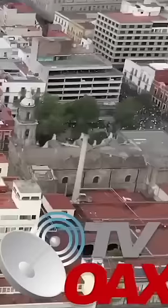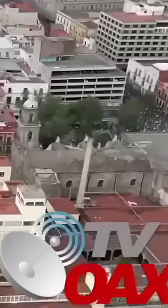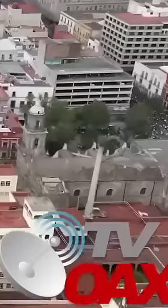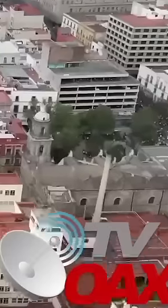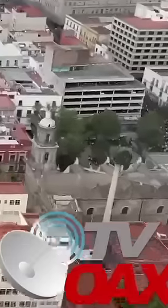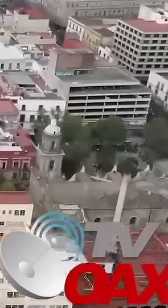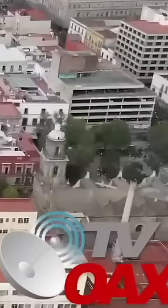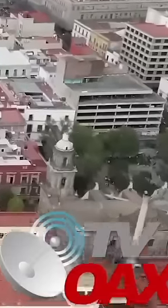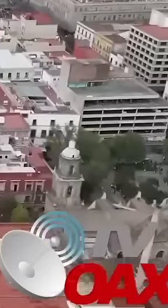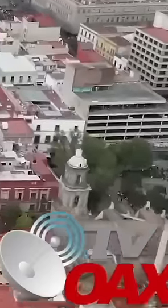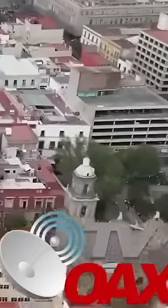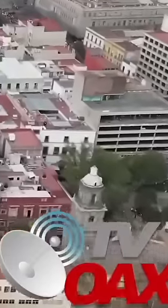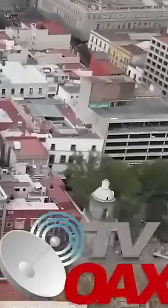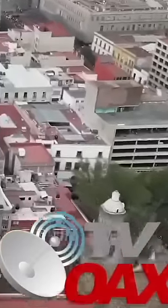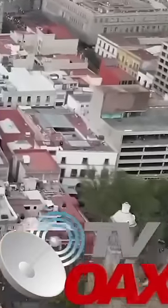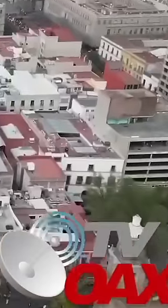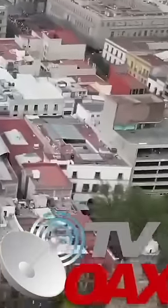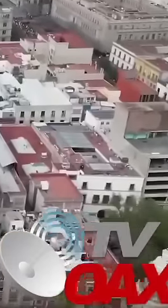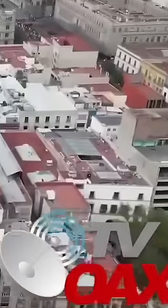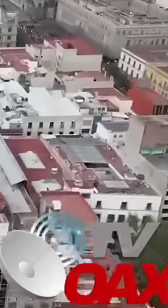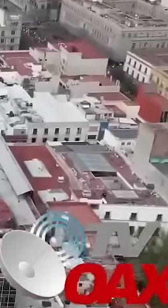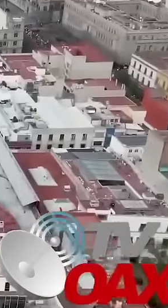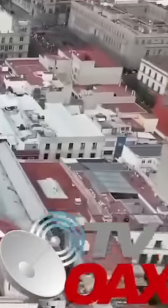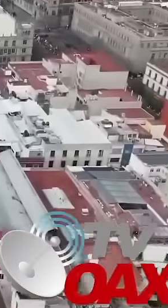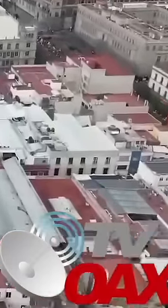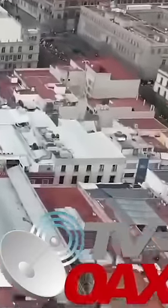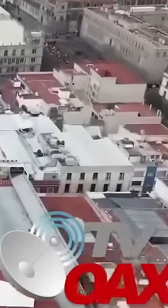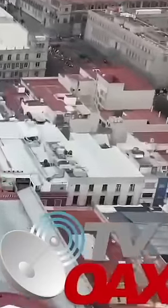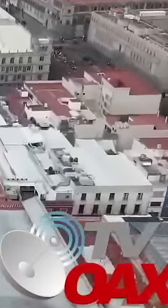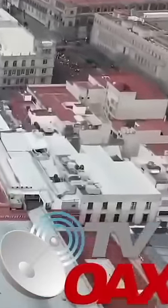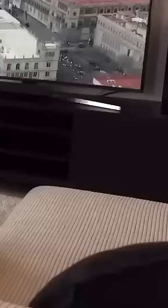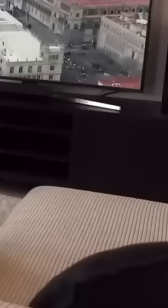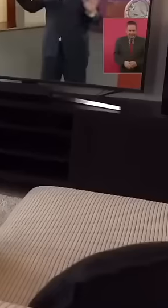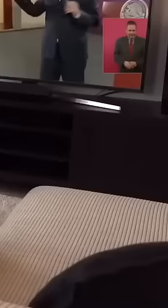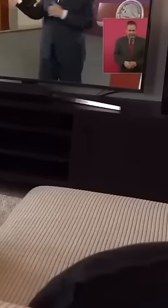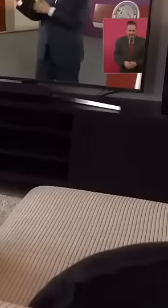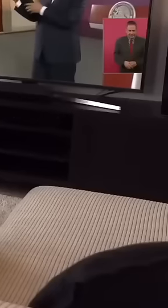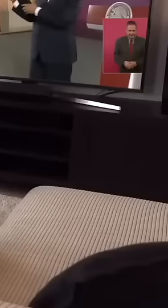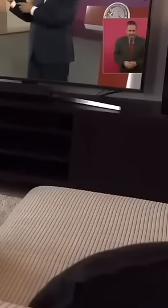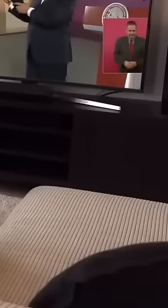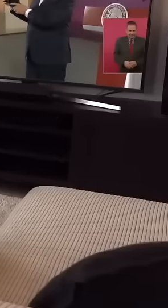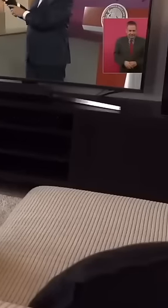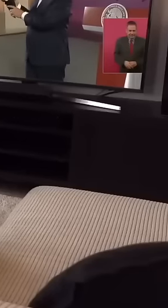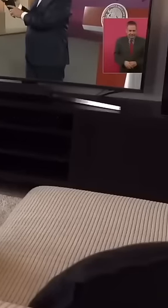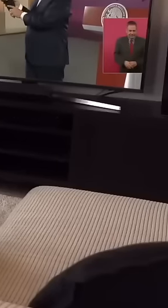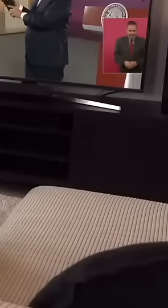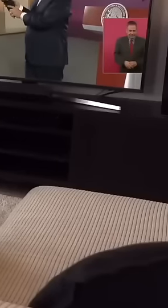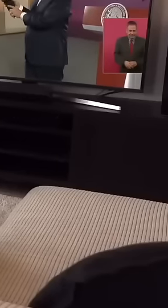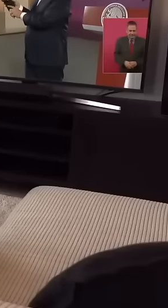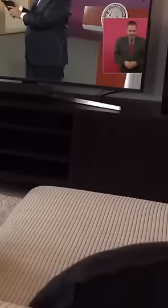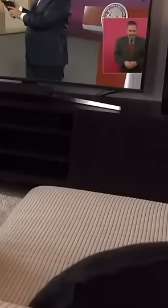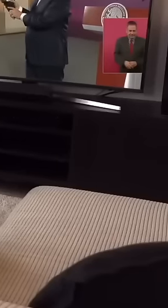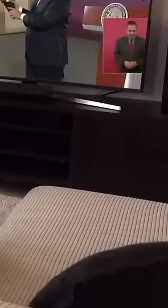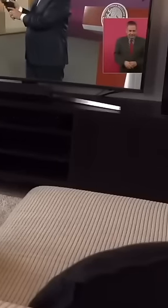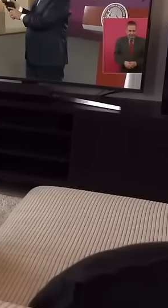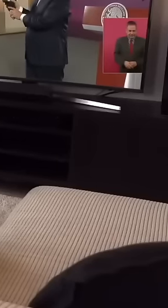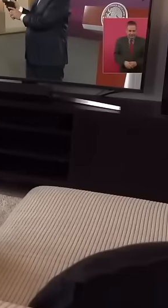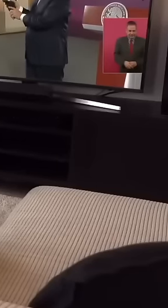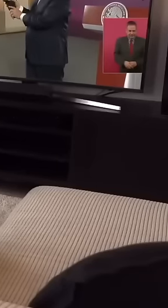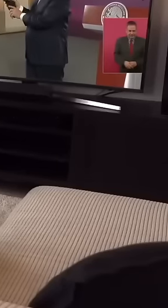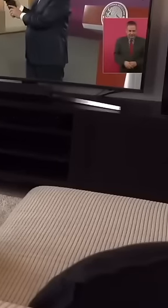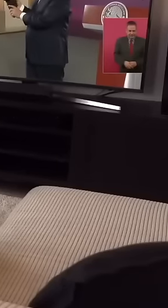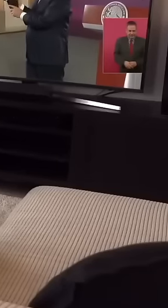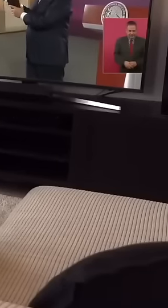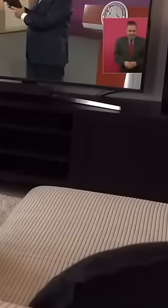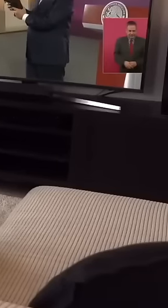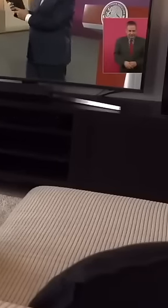ahí se popularizó entre los seguidores. Tal ha sido el impacto de la caricatura que el Tribunal Electoral